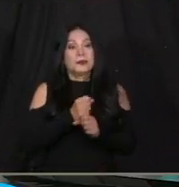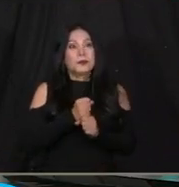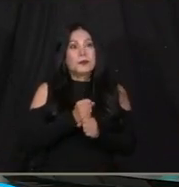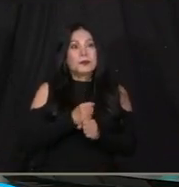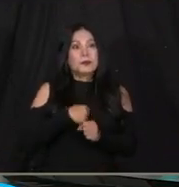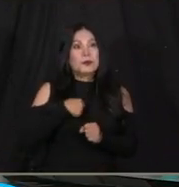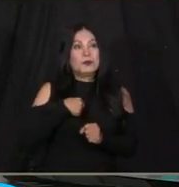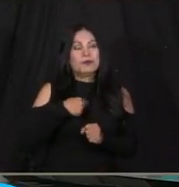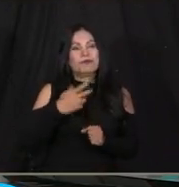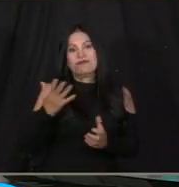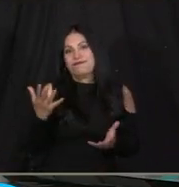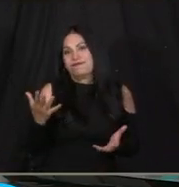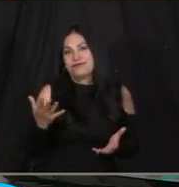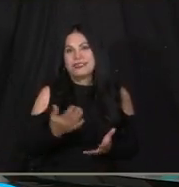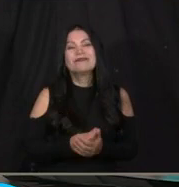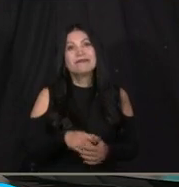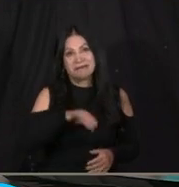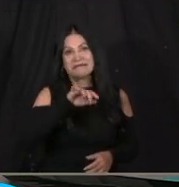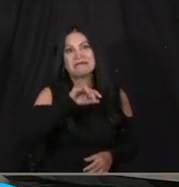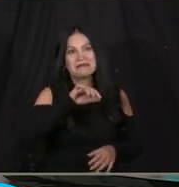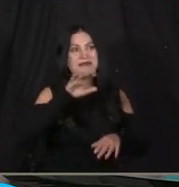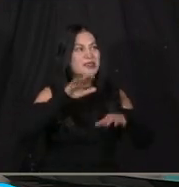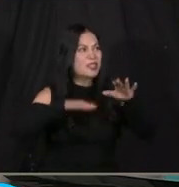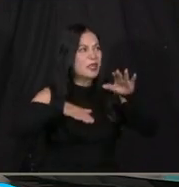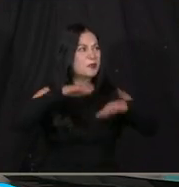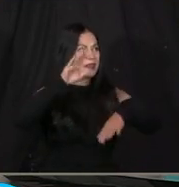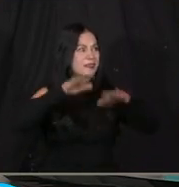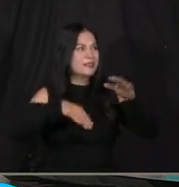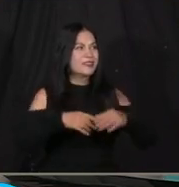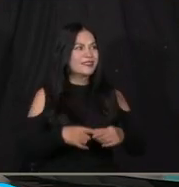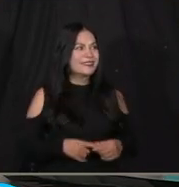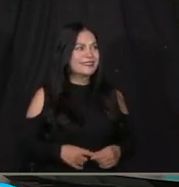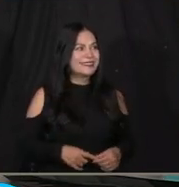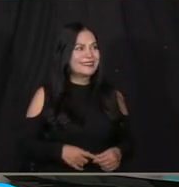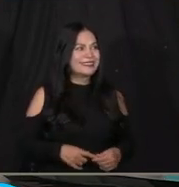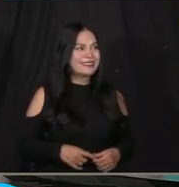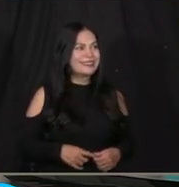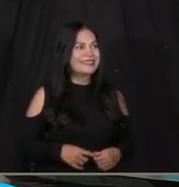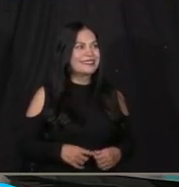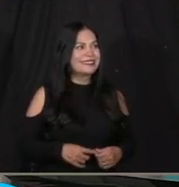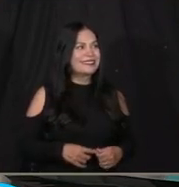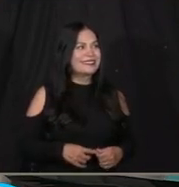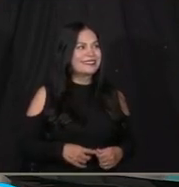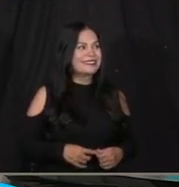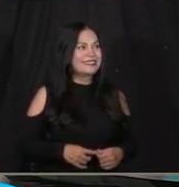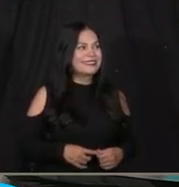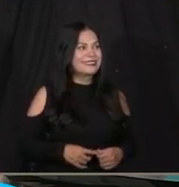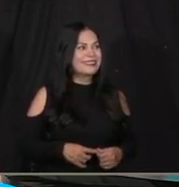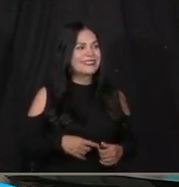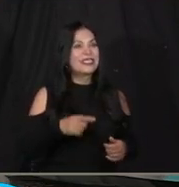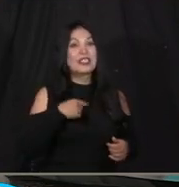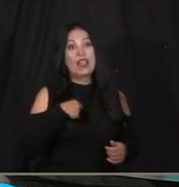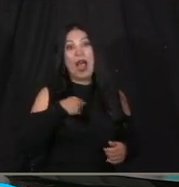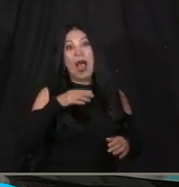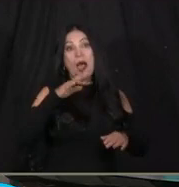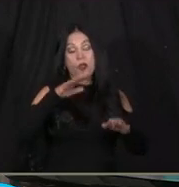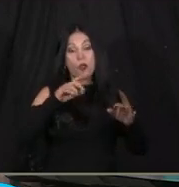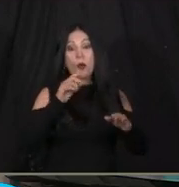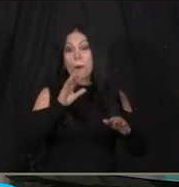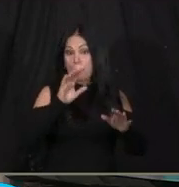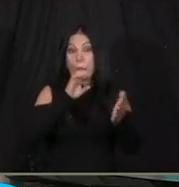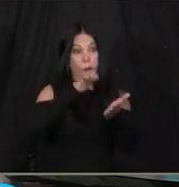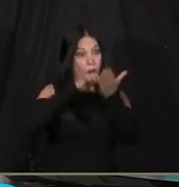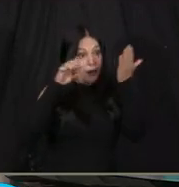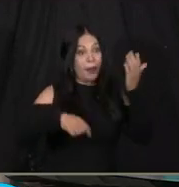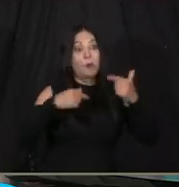no puedes bueno por eso un servidor yo no puedo comer antes de de repente llegase algo yo merito Y